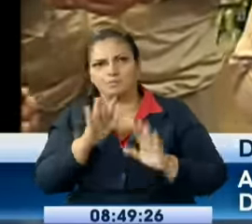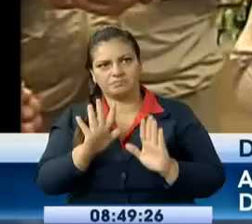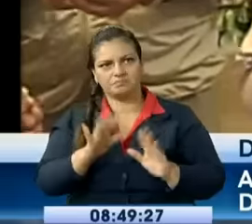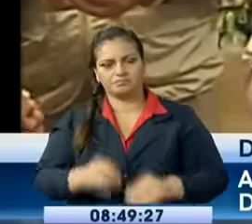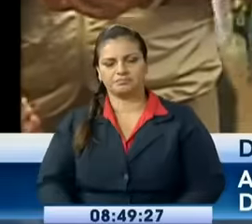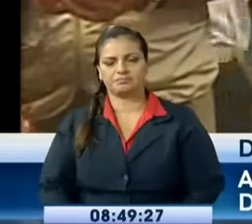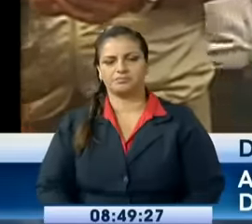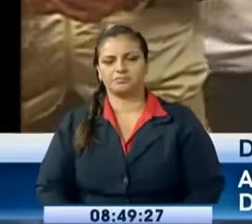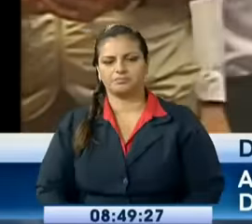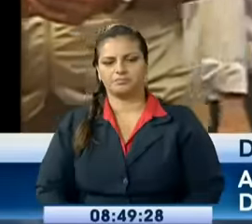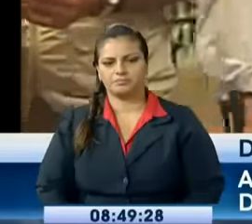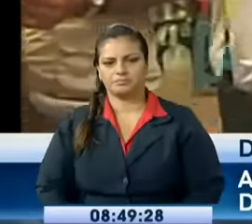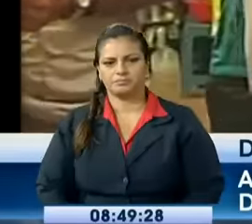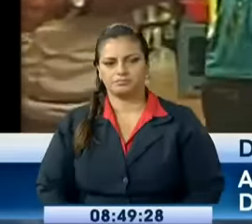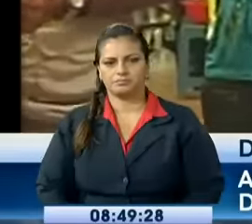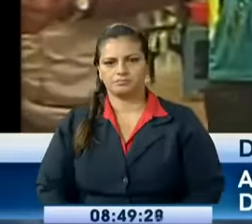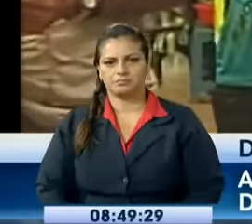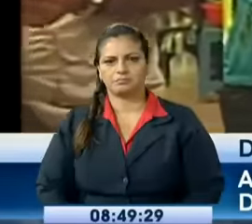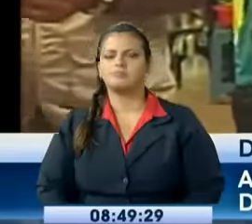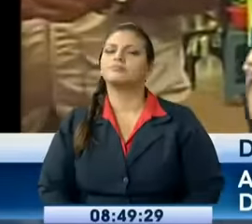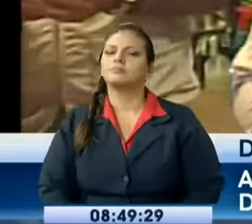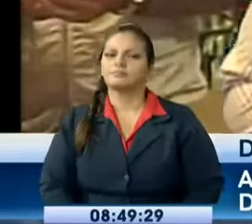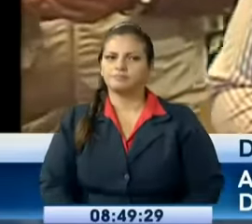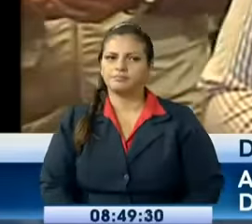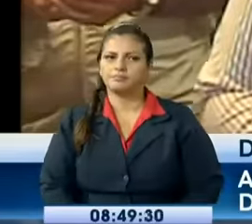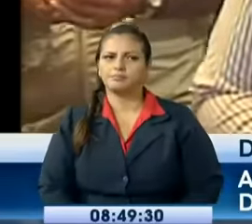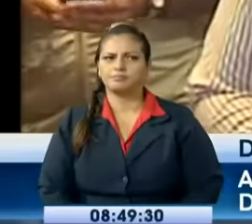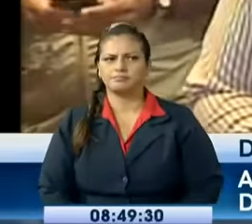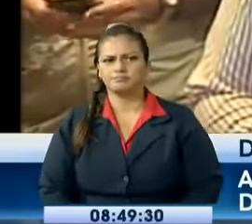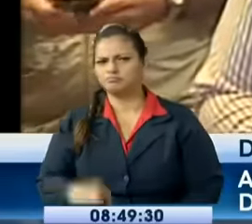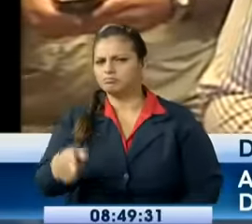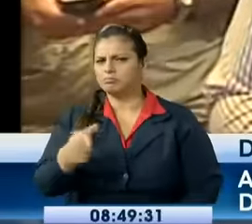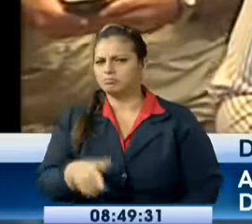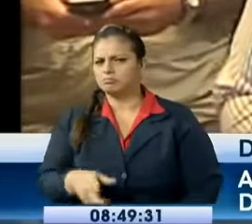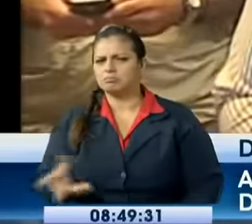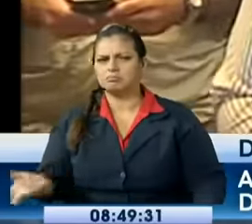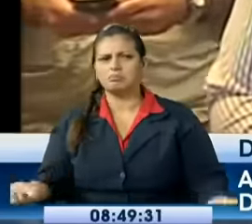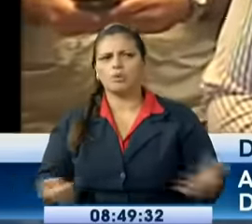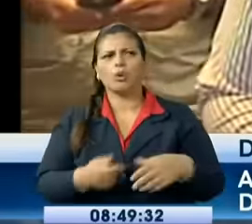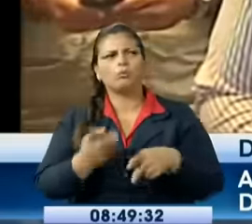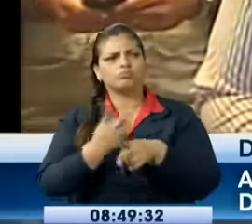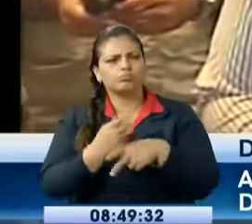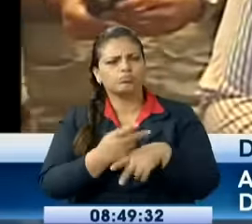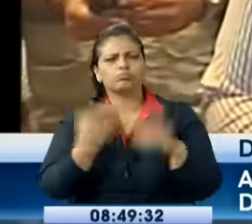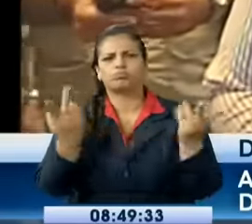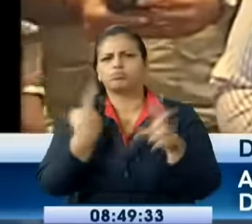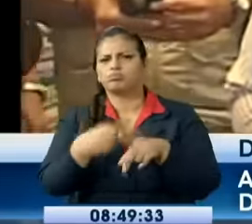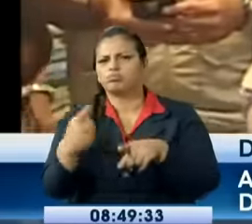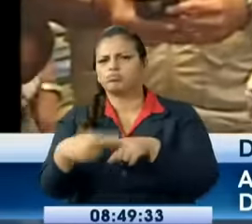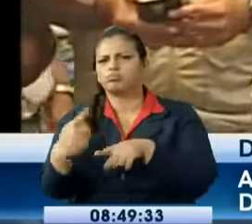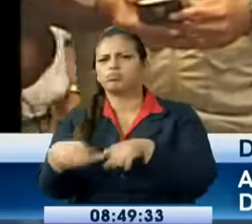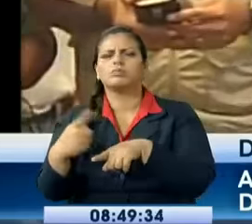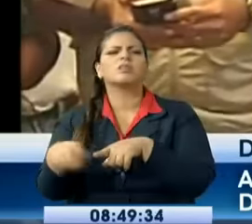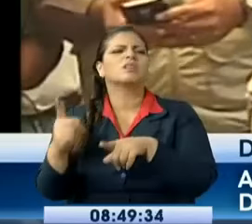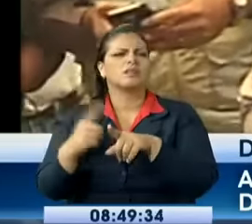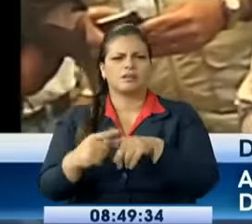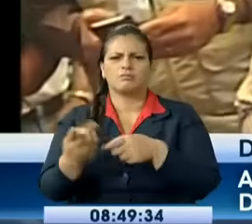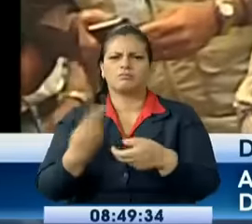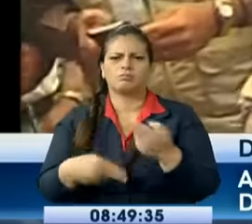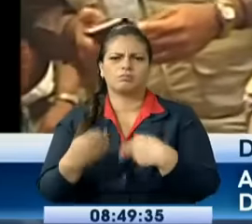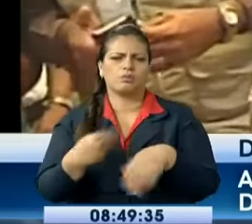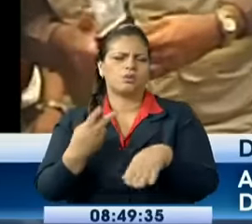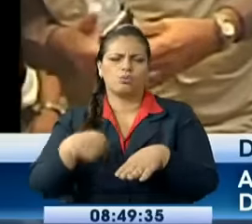Bueno, quizás en el precio no. El precio se ha mantenido en algunos artículos al precio normal, sin alzas. Sin embargo, más